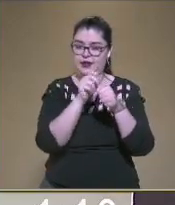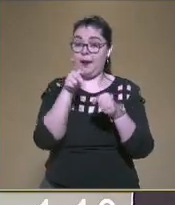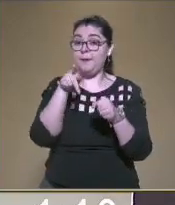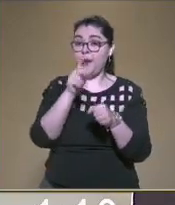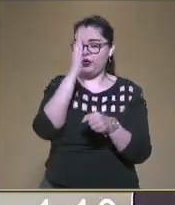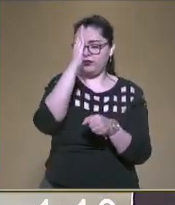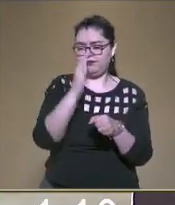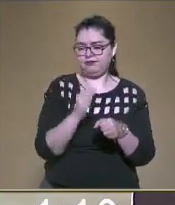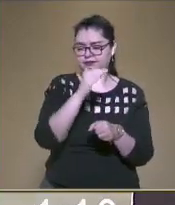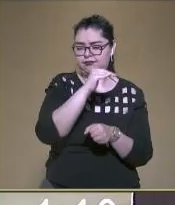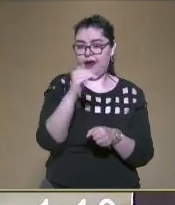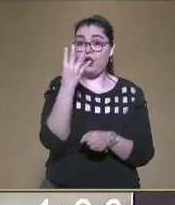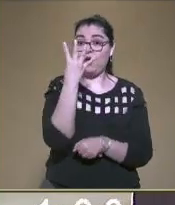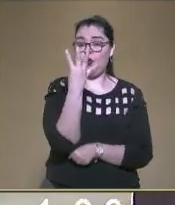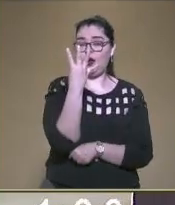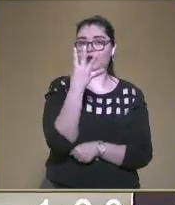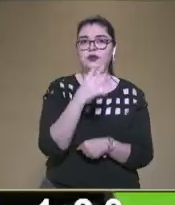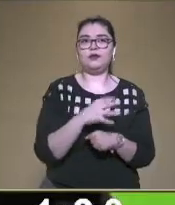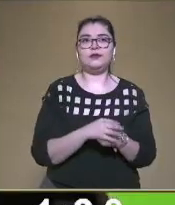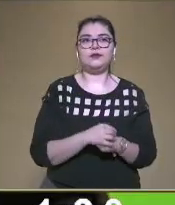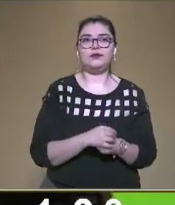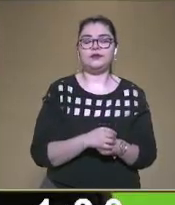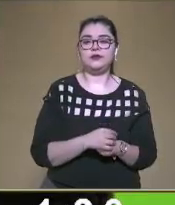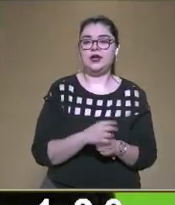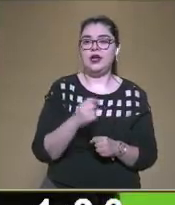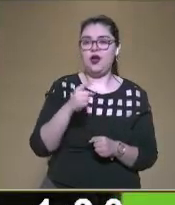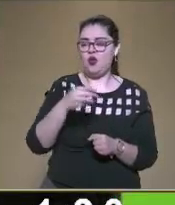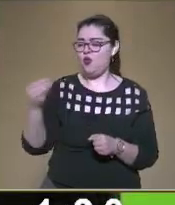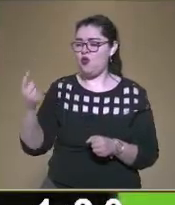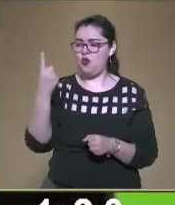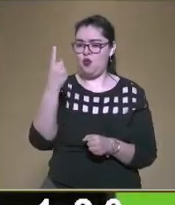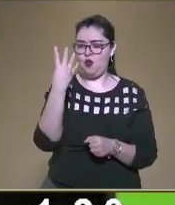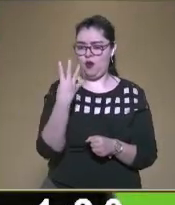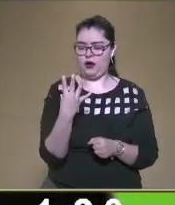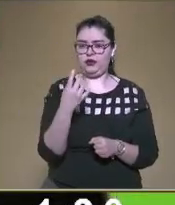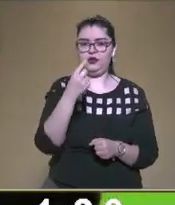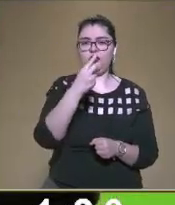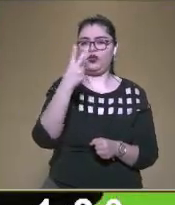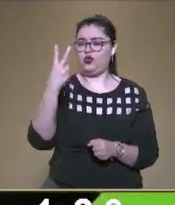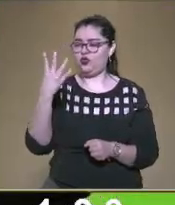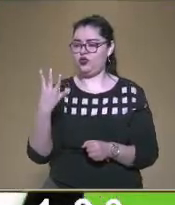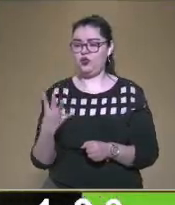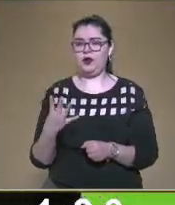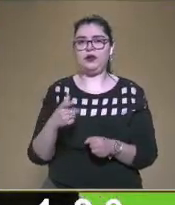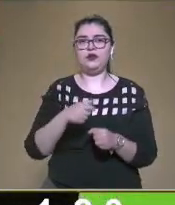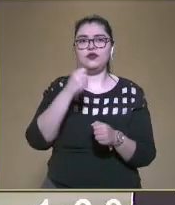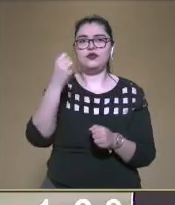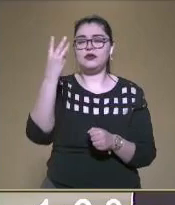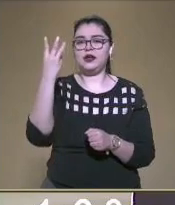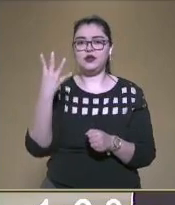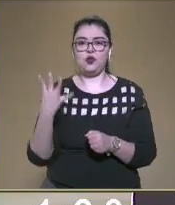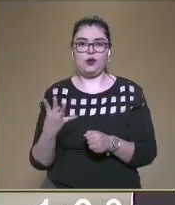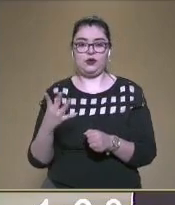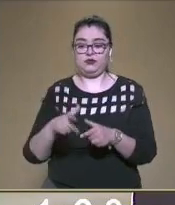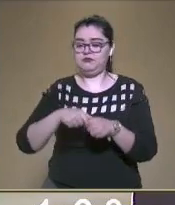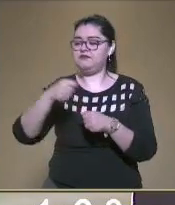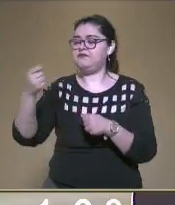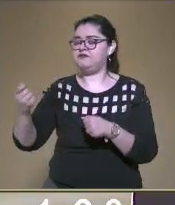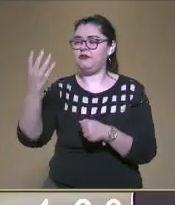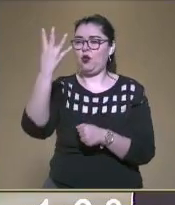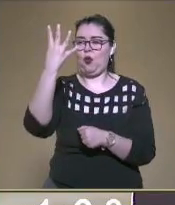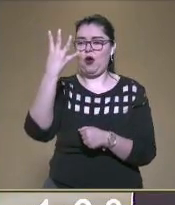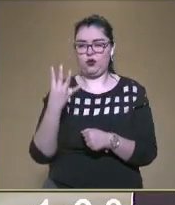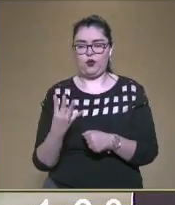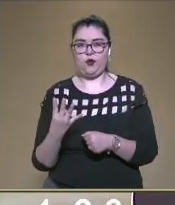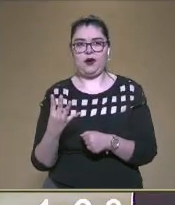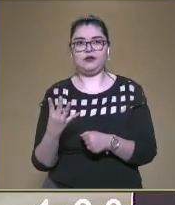cuarto. Otra vez. Dos cuartos. Dos cuartos. Tres cuartos y cuatro cuartos. Así se le llama